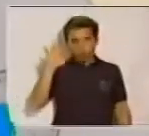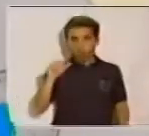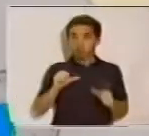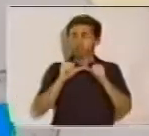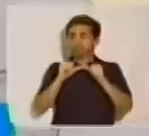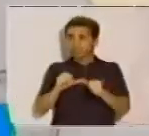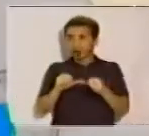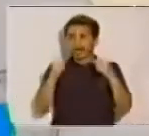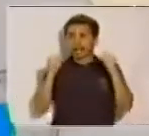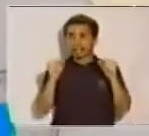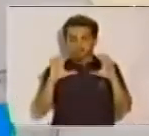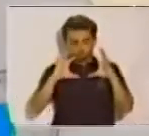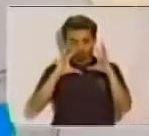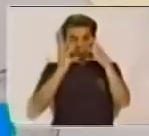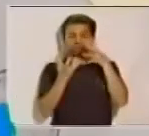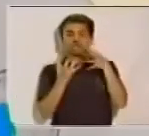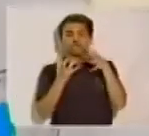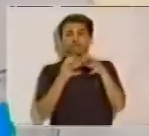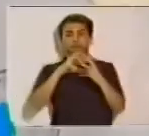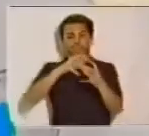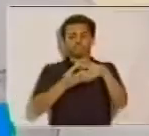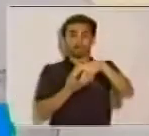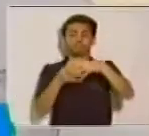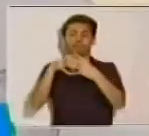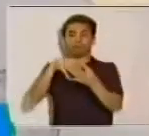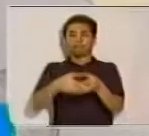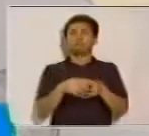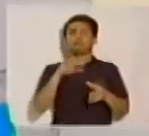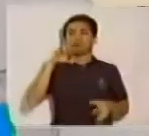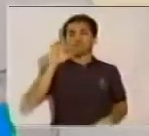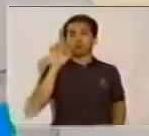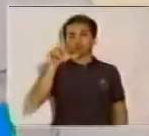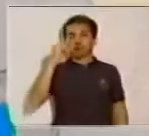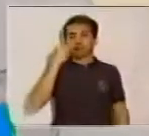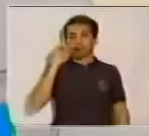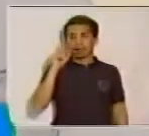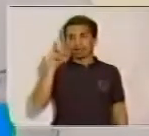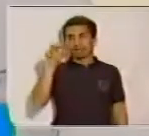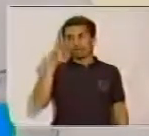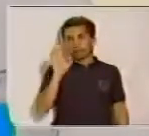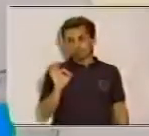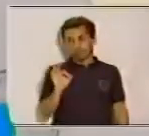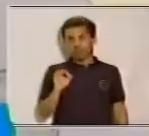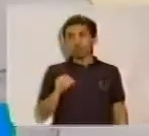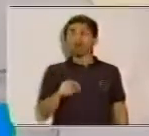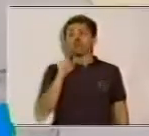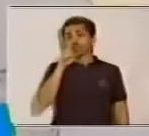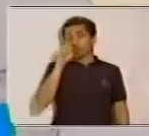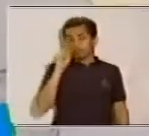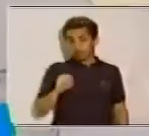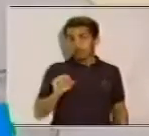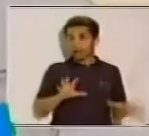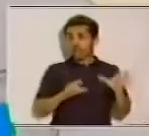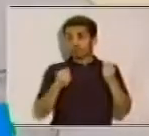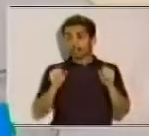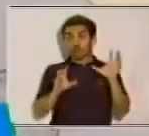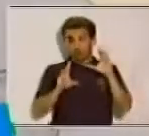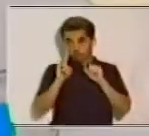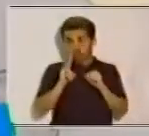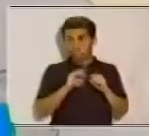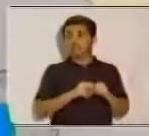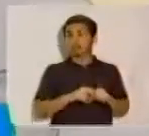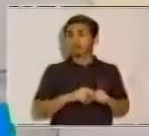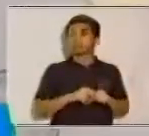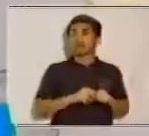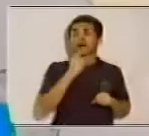para poder armar el poliedro. Pero algo más, lo último, me fabrican los 12 pentágonos, pero a cada uno de